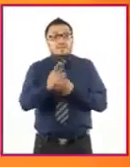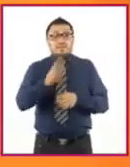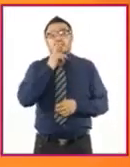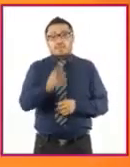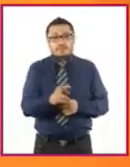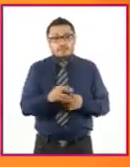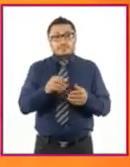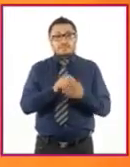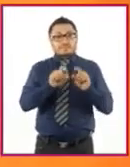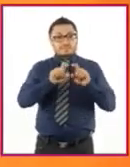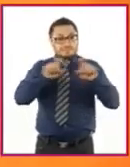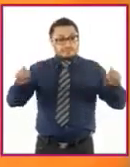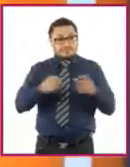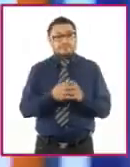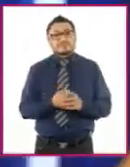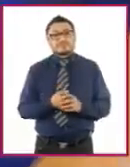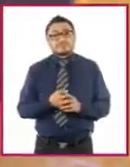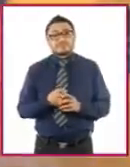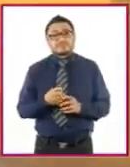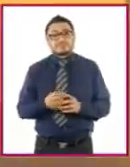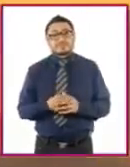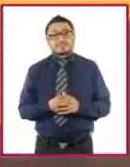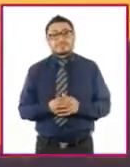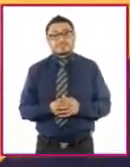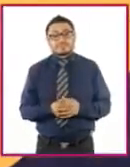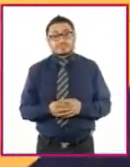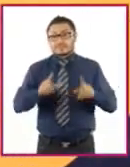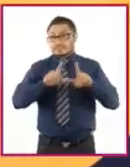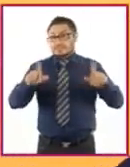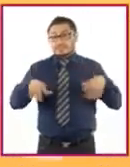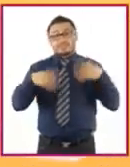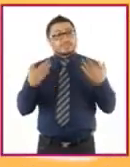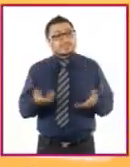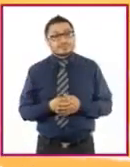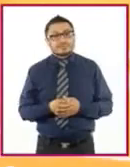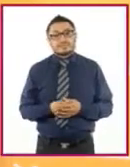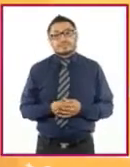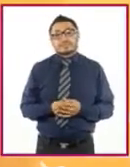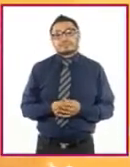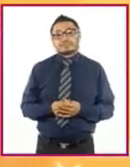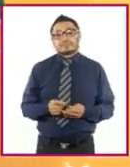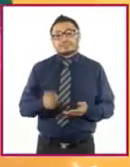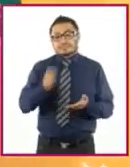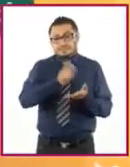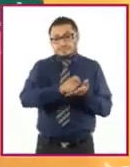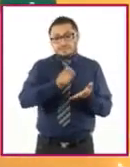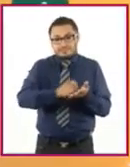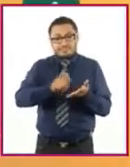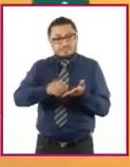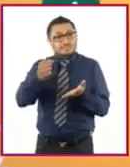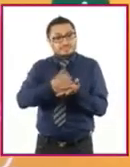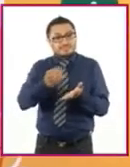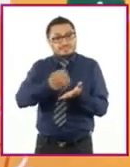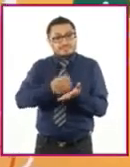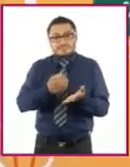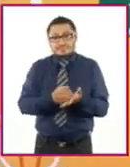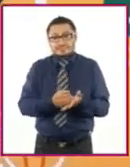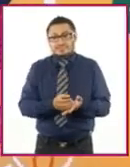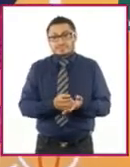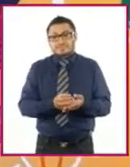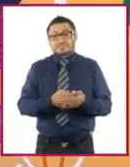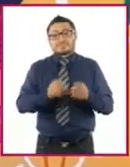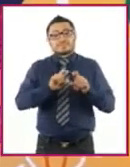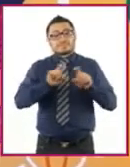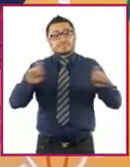con dicha ecuación. ¿Están listas y listos? Tomen nota en su cuaderno. La ecuación